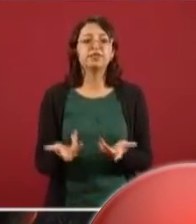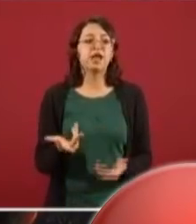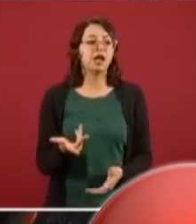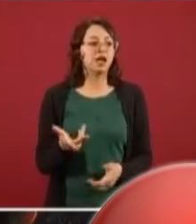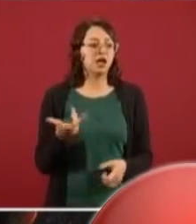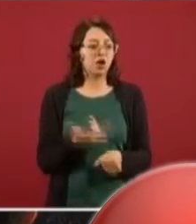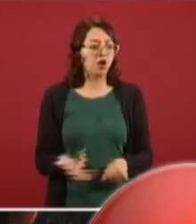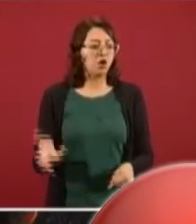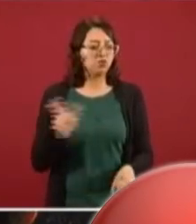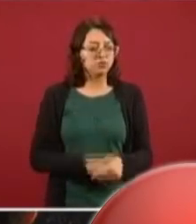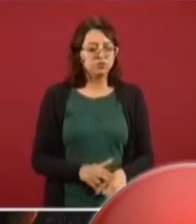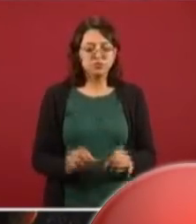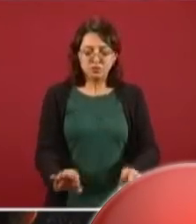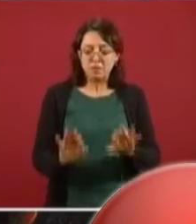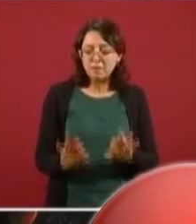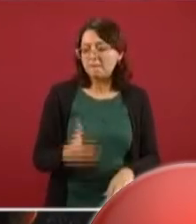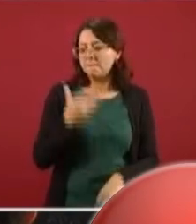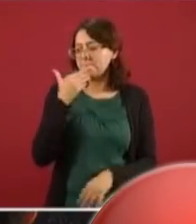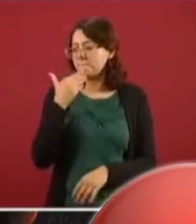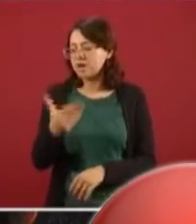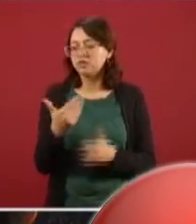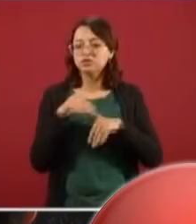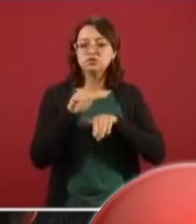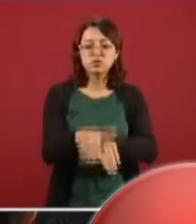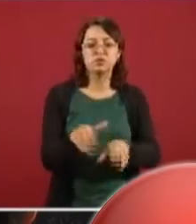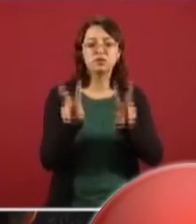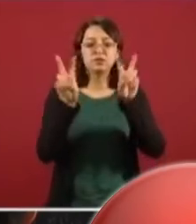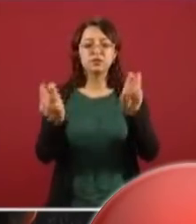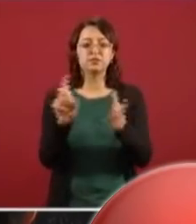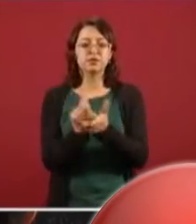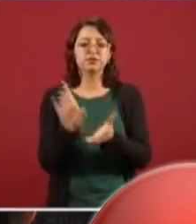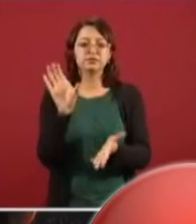clínicas, no hay avance en esta materia.